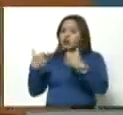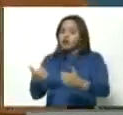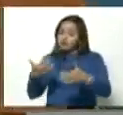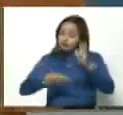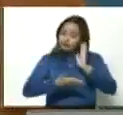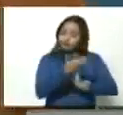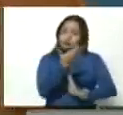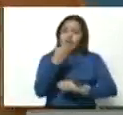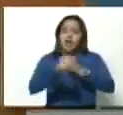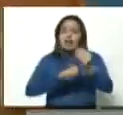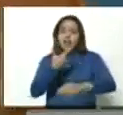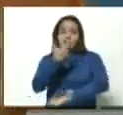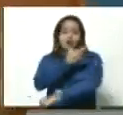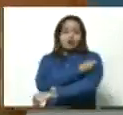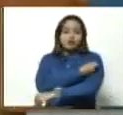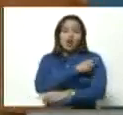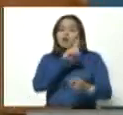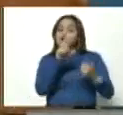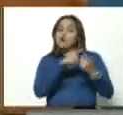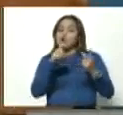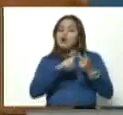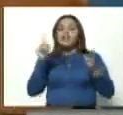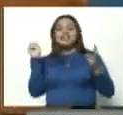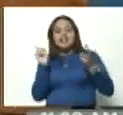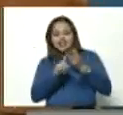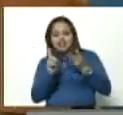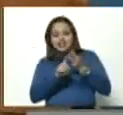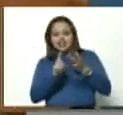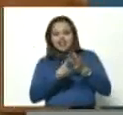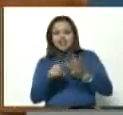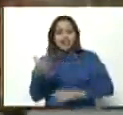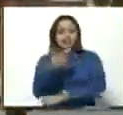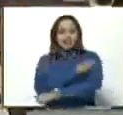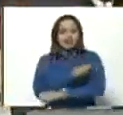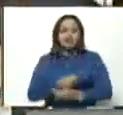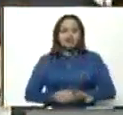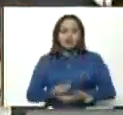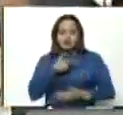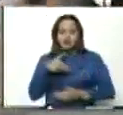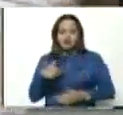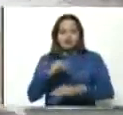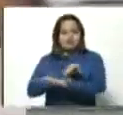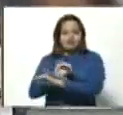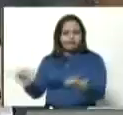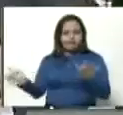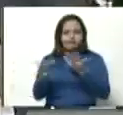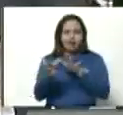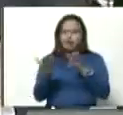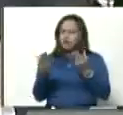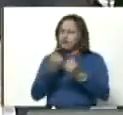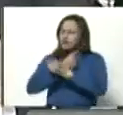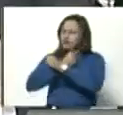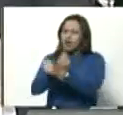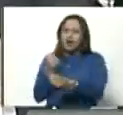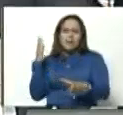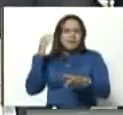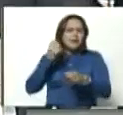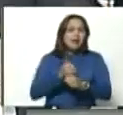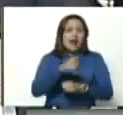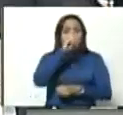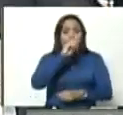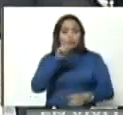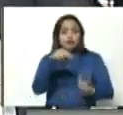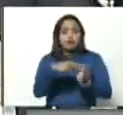la vacuna de refuerzo al personal de salud. Y nosotros nos despedimos con mucho amor, con mucha esperanza por este